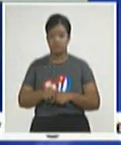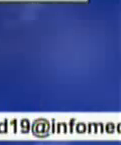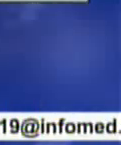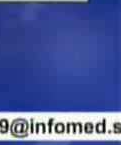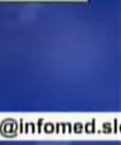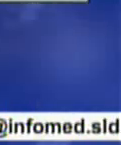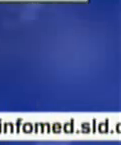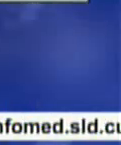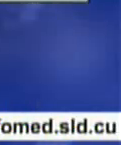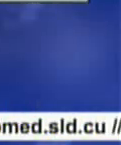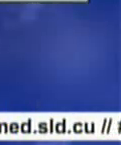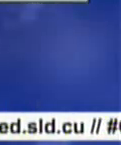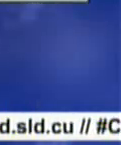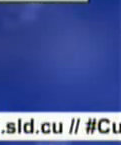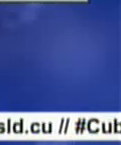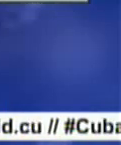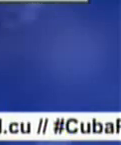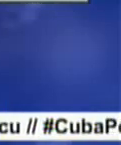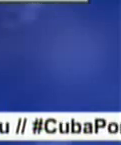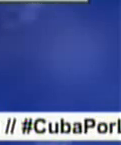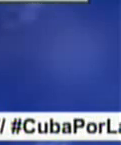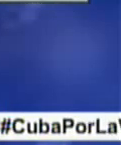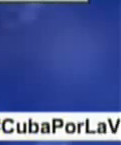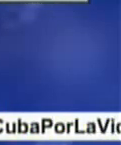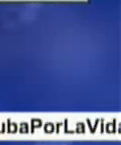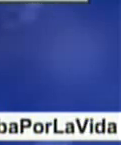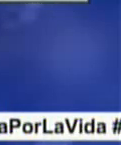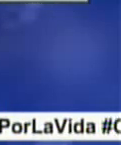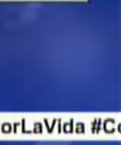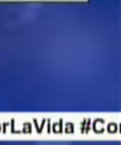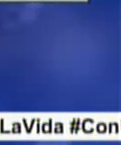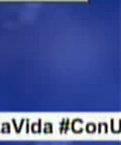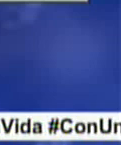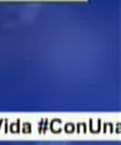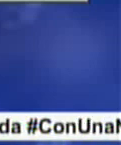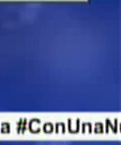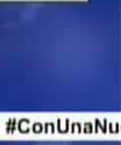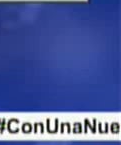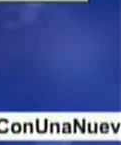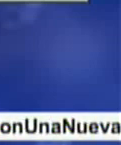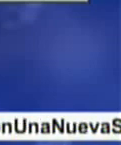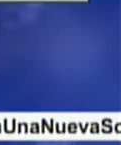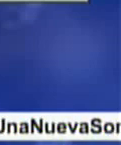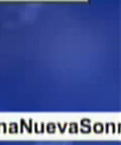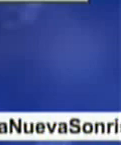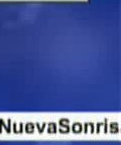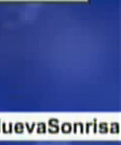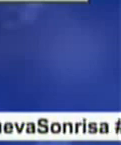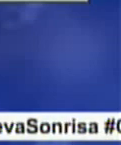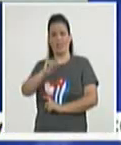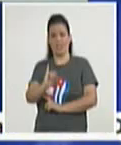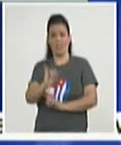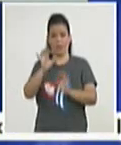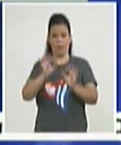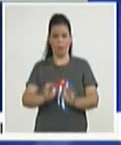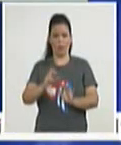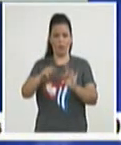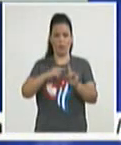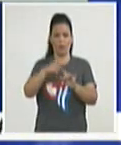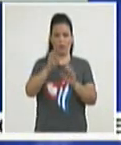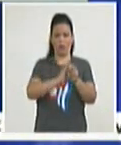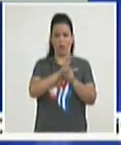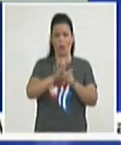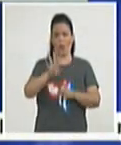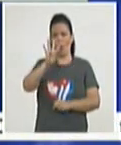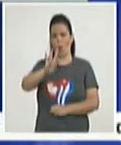casos positivos. Mayabeque confirma 226 casos autóctonos, 40 casos menos